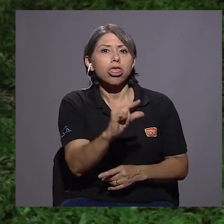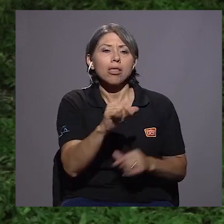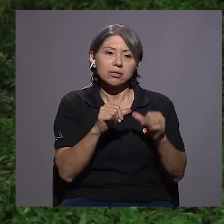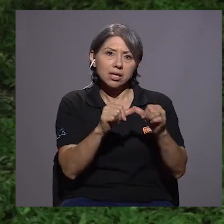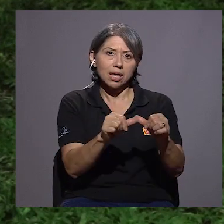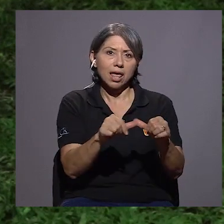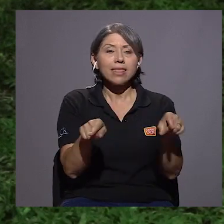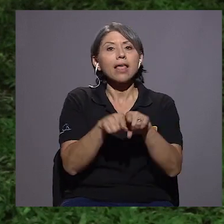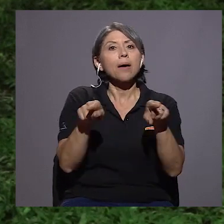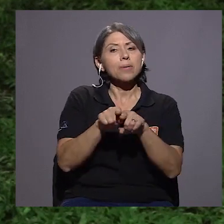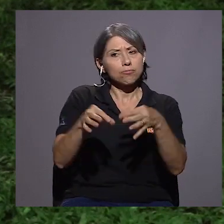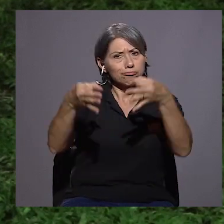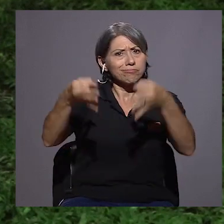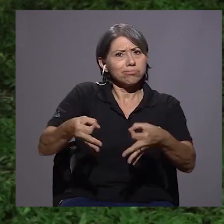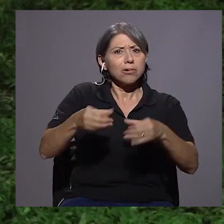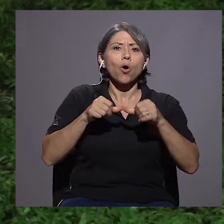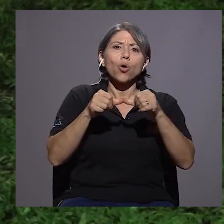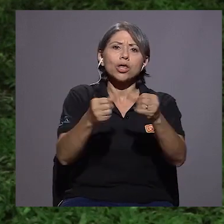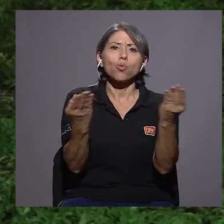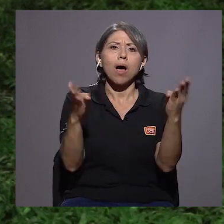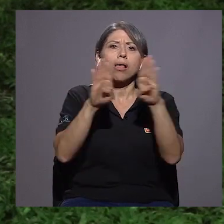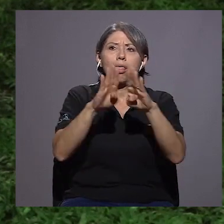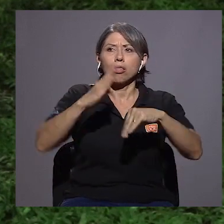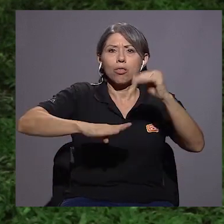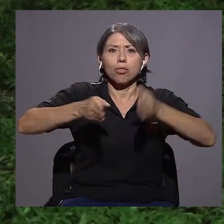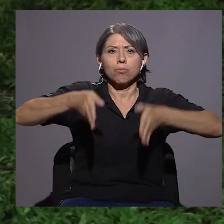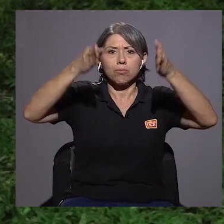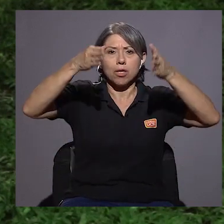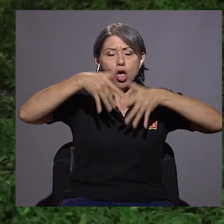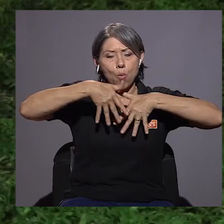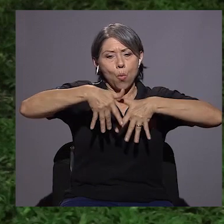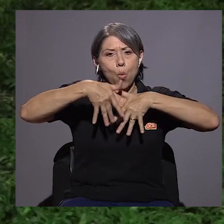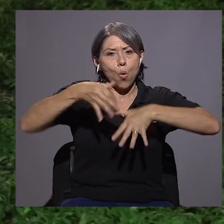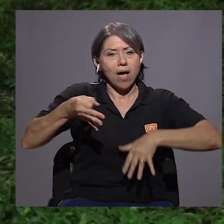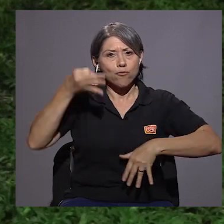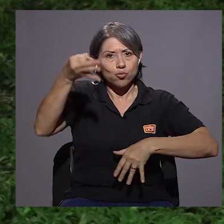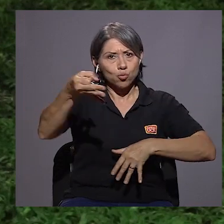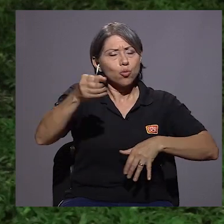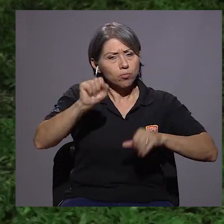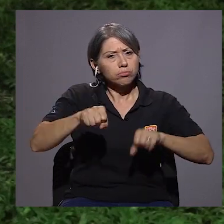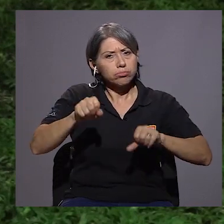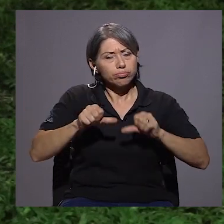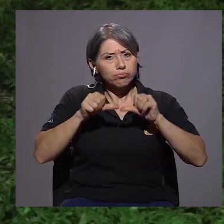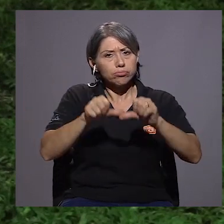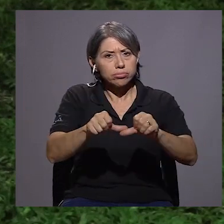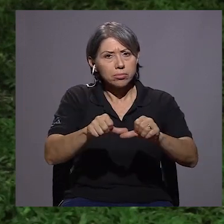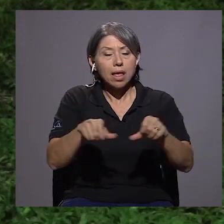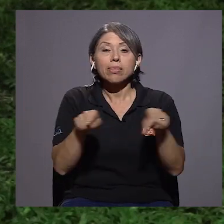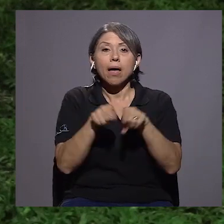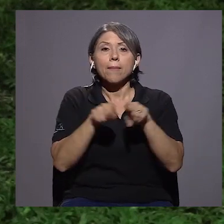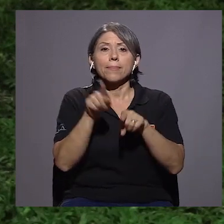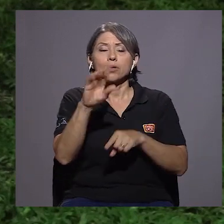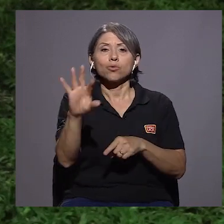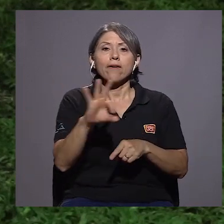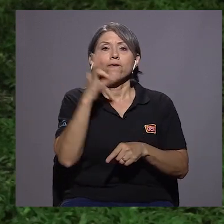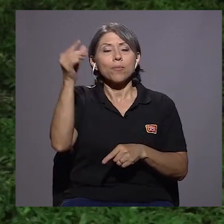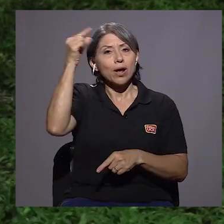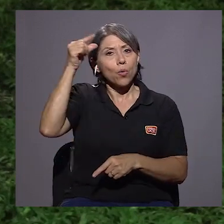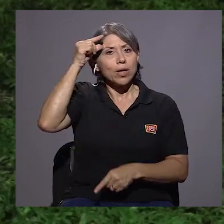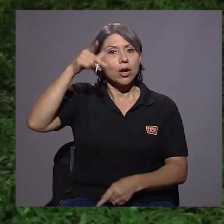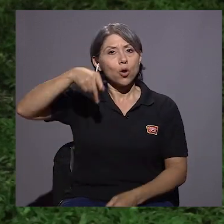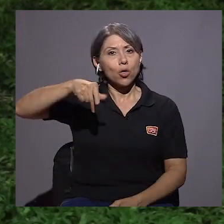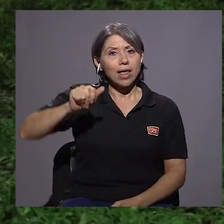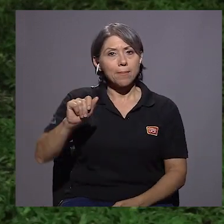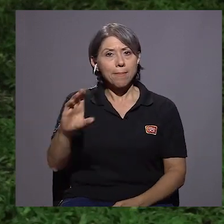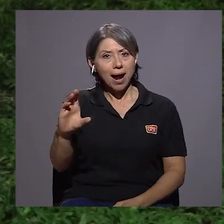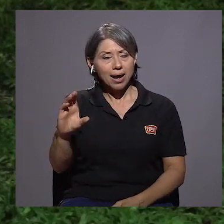como también es legítimo que continúen las tomas, que continúen las movilizaciones a futuro, ¿no? En ese sentido también es una forma del